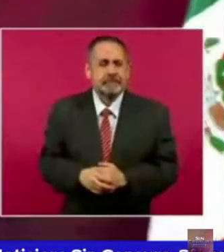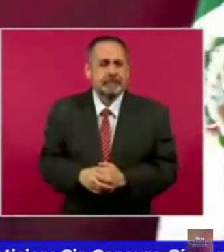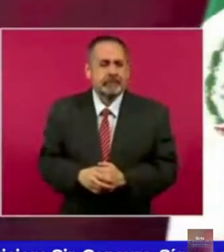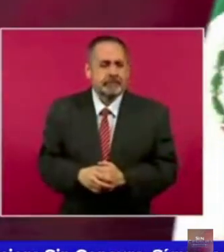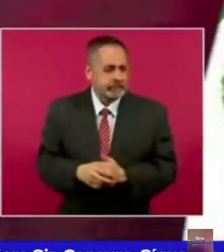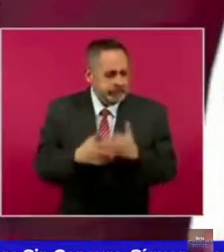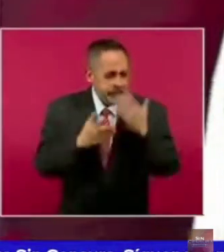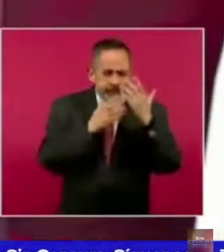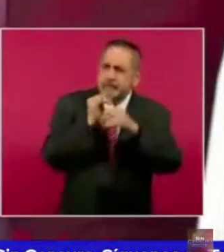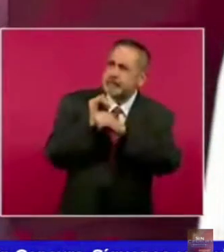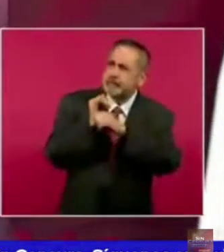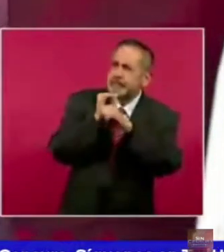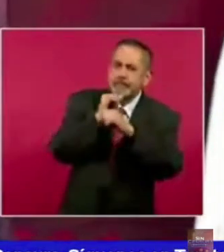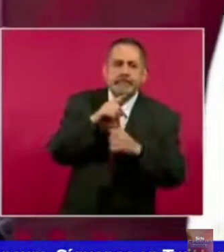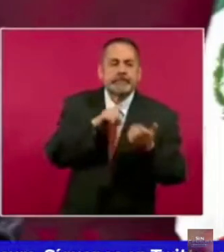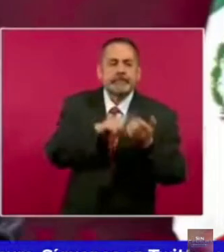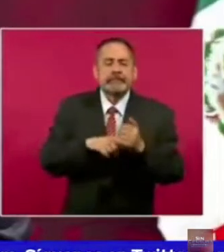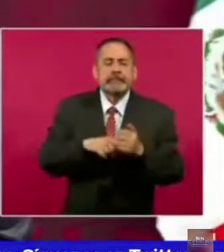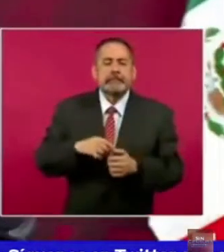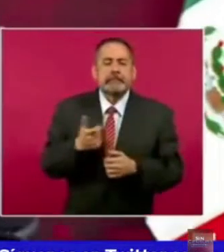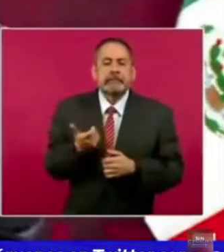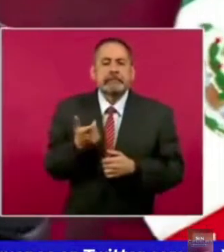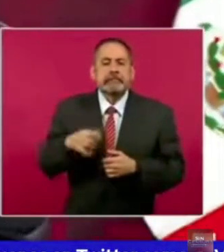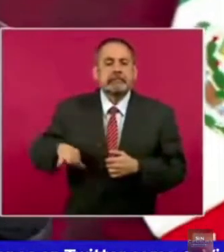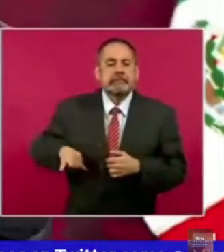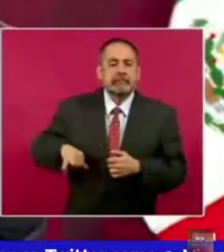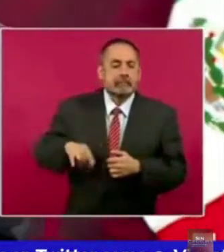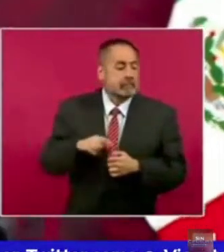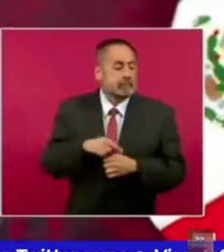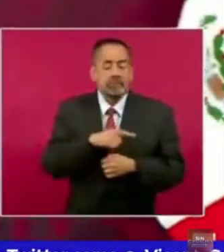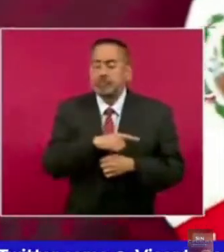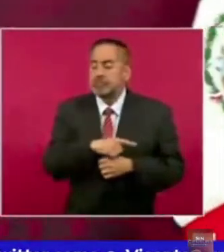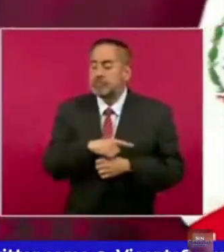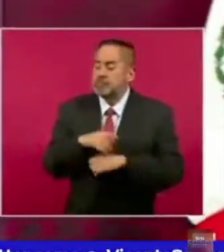porque habían intereses de por medio, resolvieron